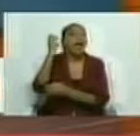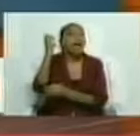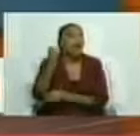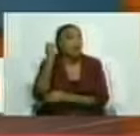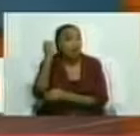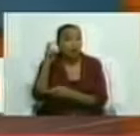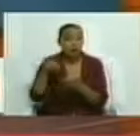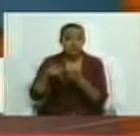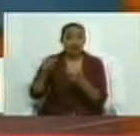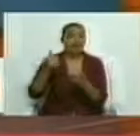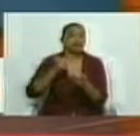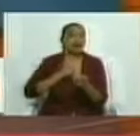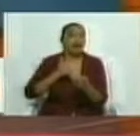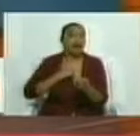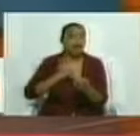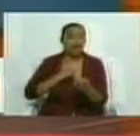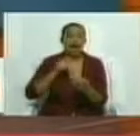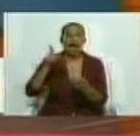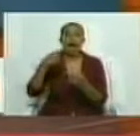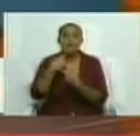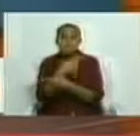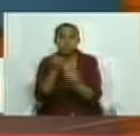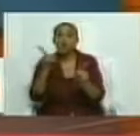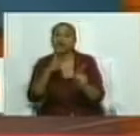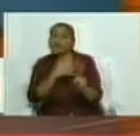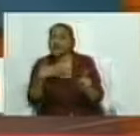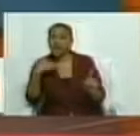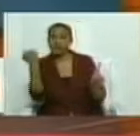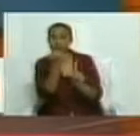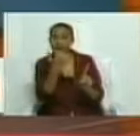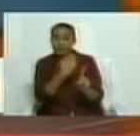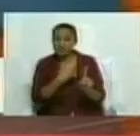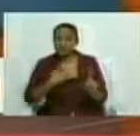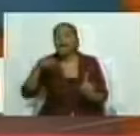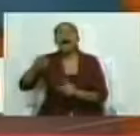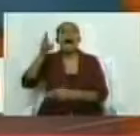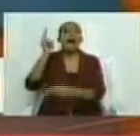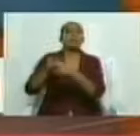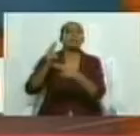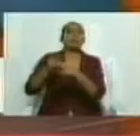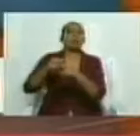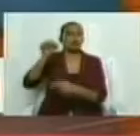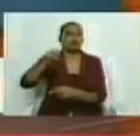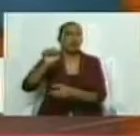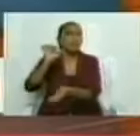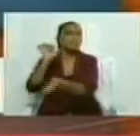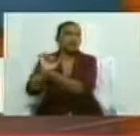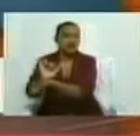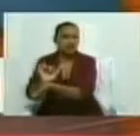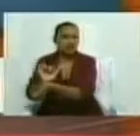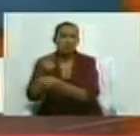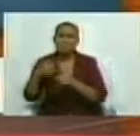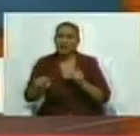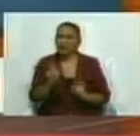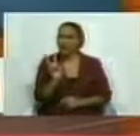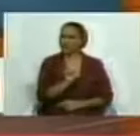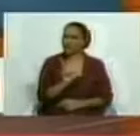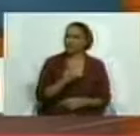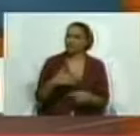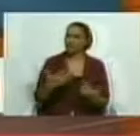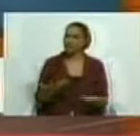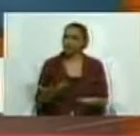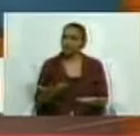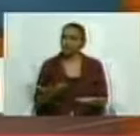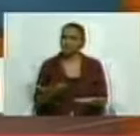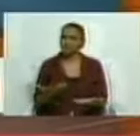y hay que dejarlos encarcelados no entiendo en verdad Pero estas son los alcances